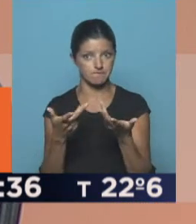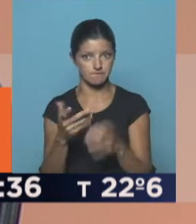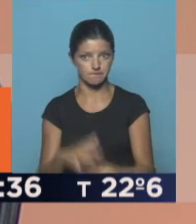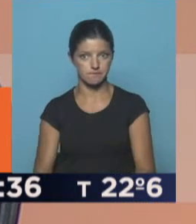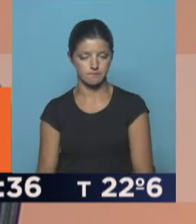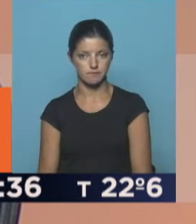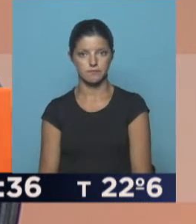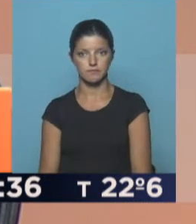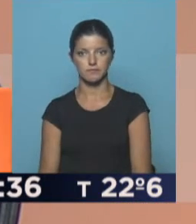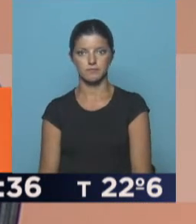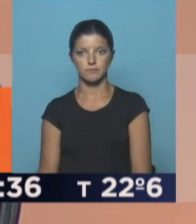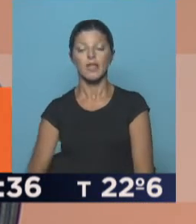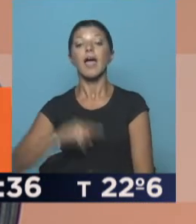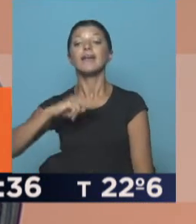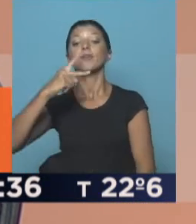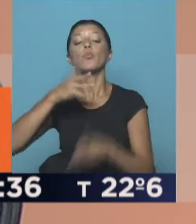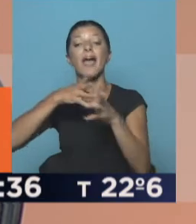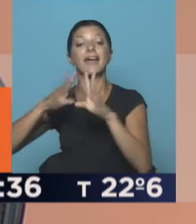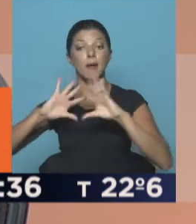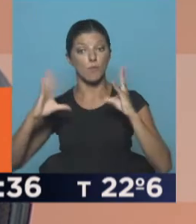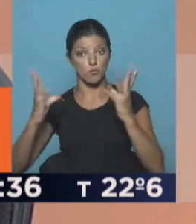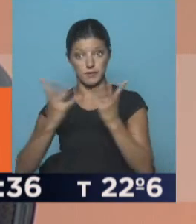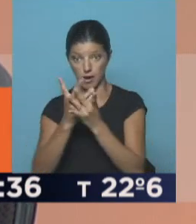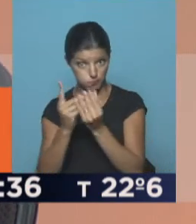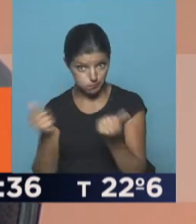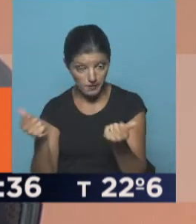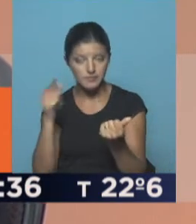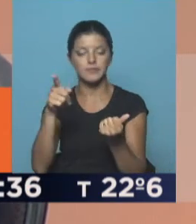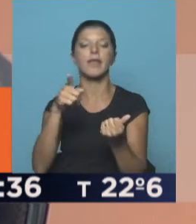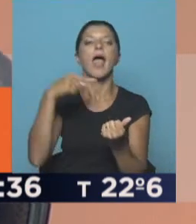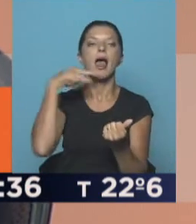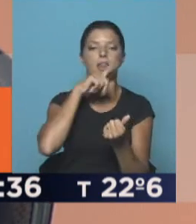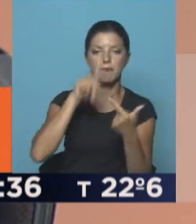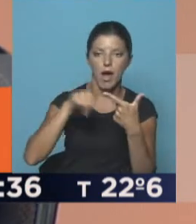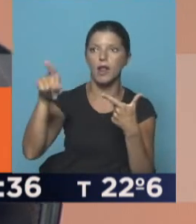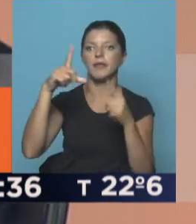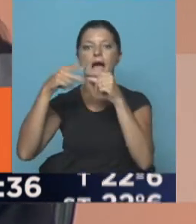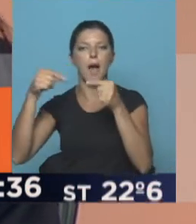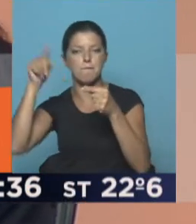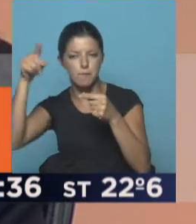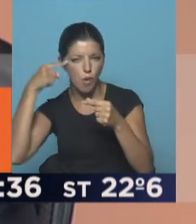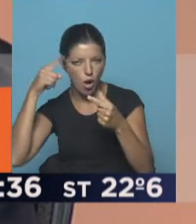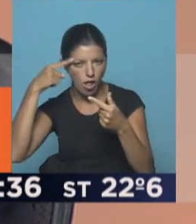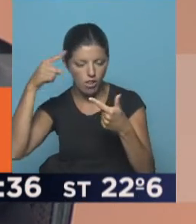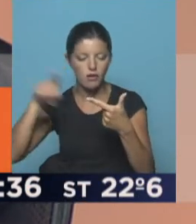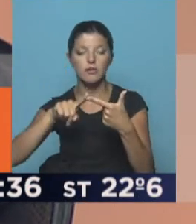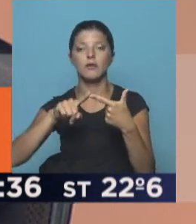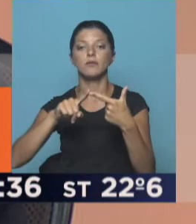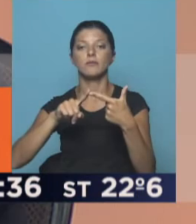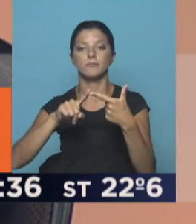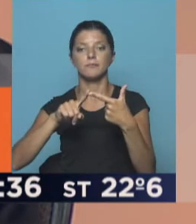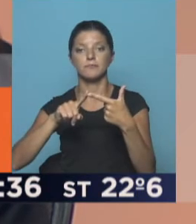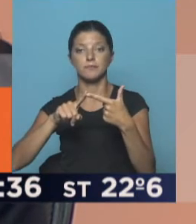después de la Segunda Guerra Mundial, Alemania, Japón, las potencias perdedoras, han dejado